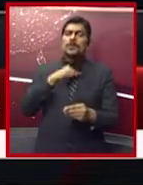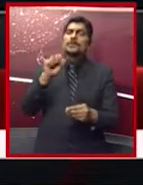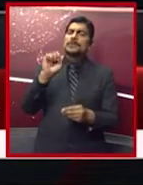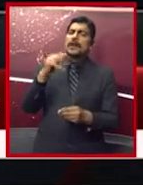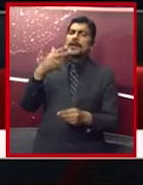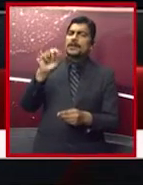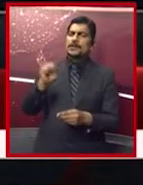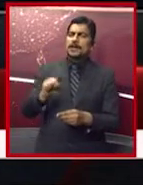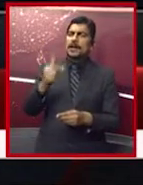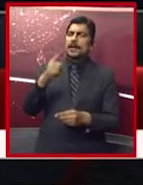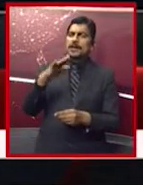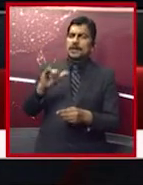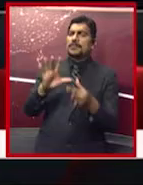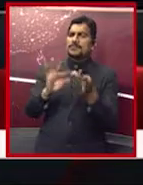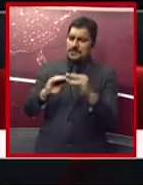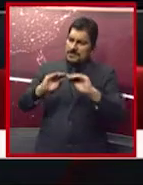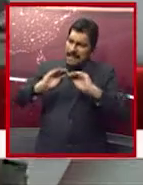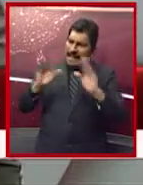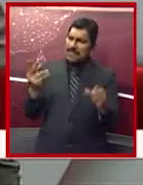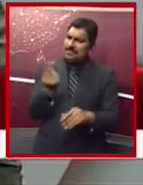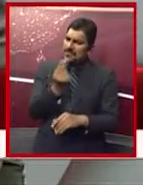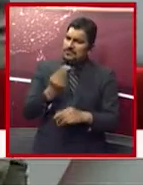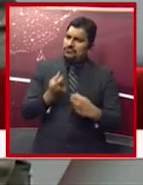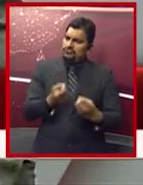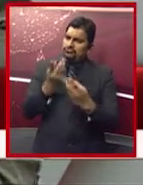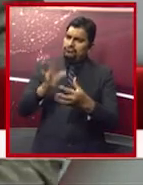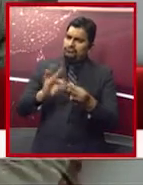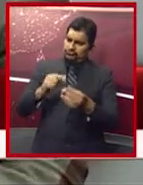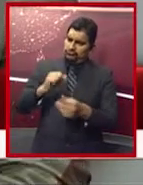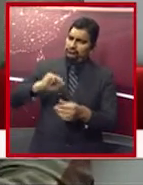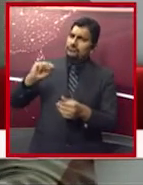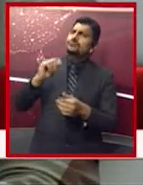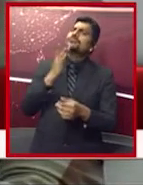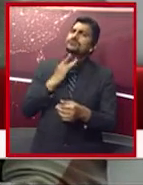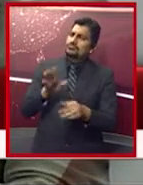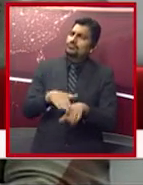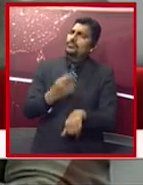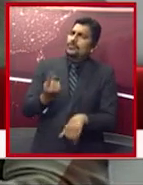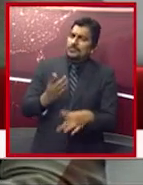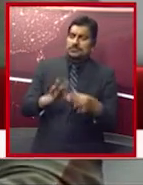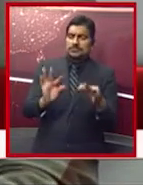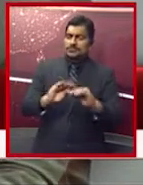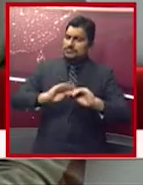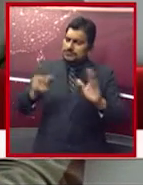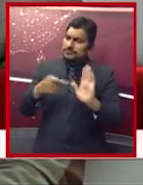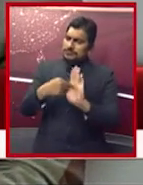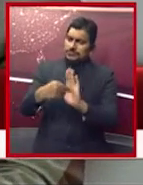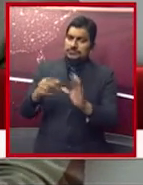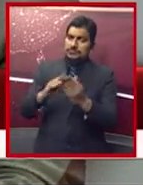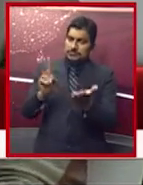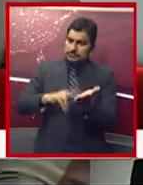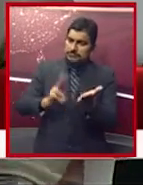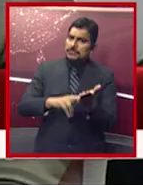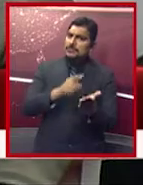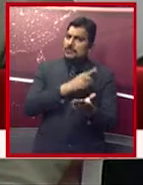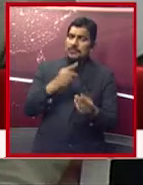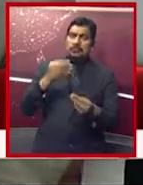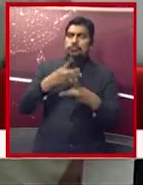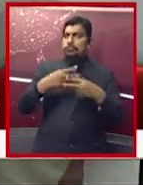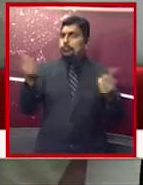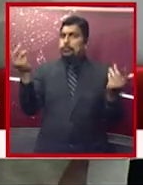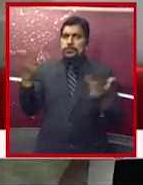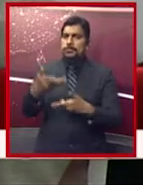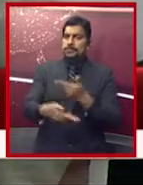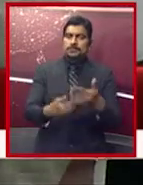que es importante dar explicaciones claras ante estos aumentos en los combustibles, aunque reiteró que los precios en la materia son volátiles.